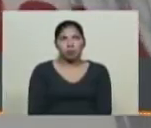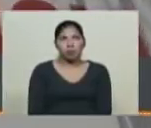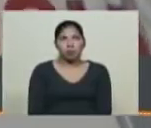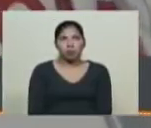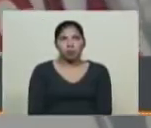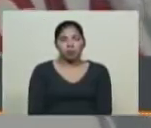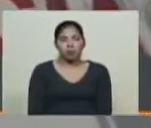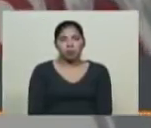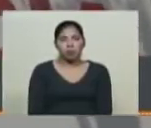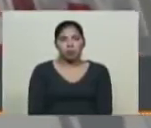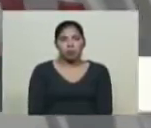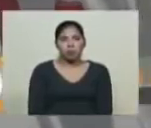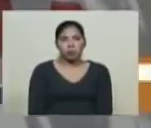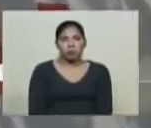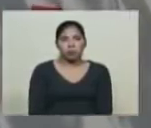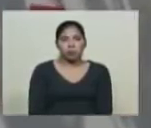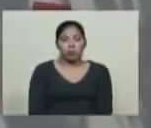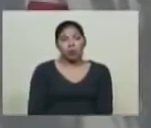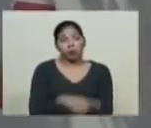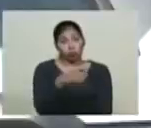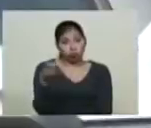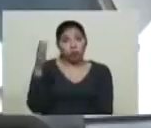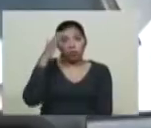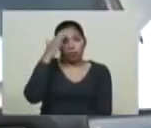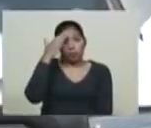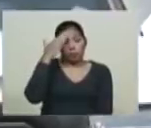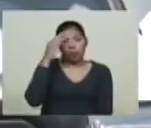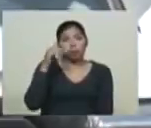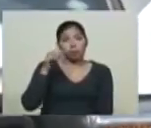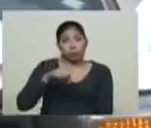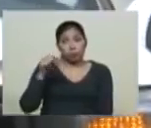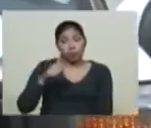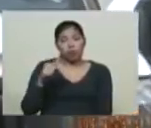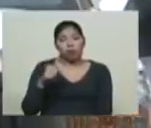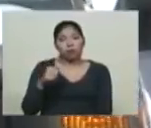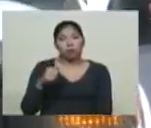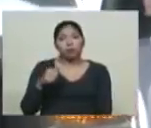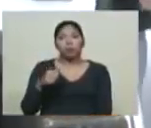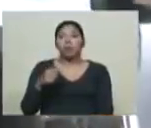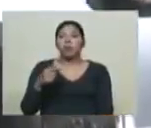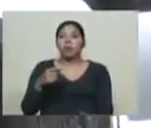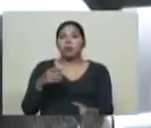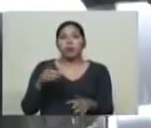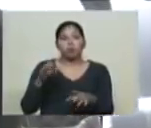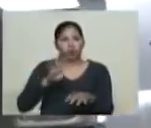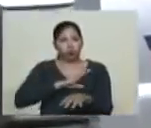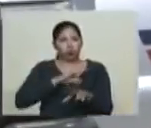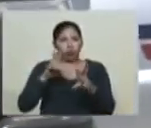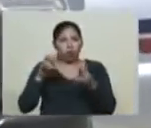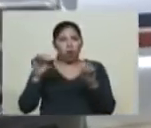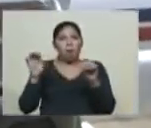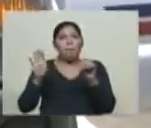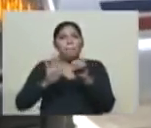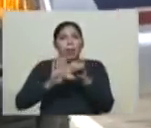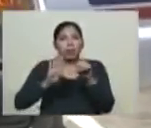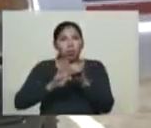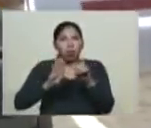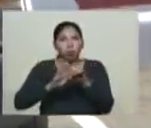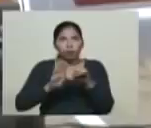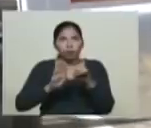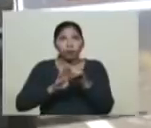Estamos haciendo, para que sepan, con Petro, con el Petro, hemos